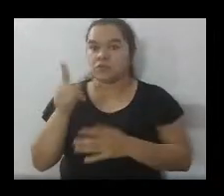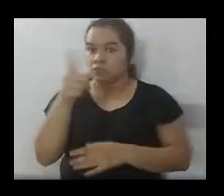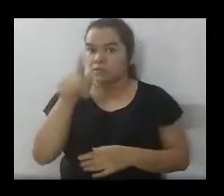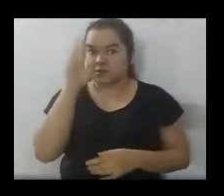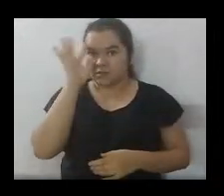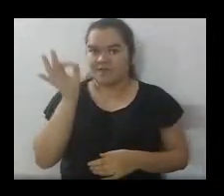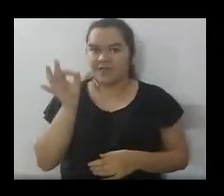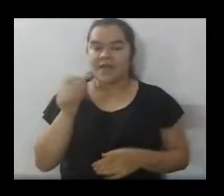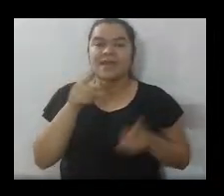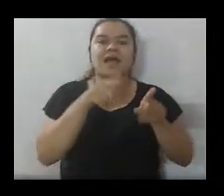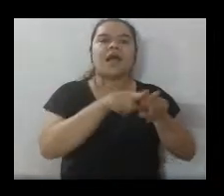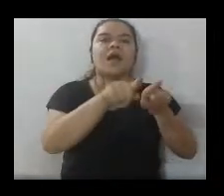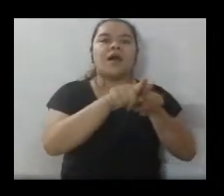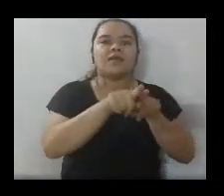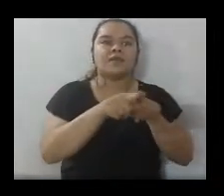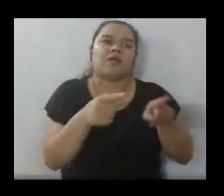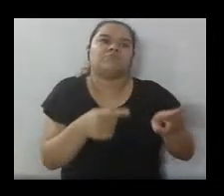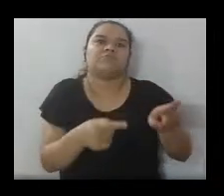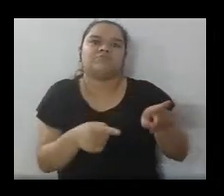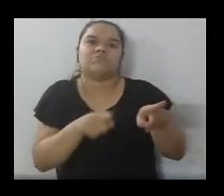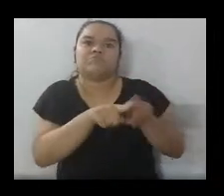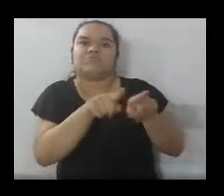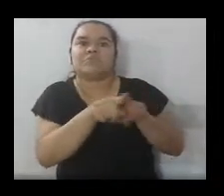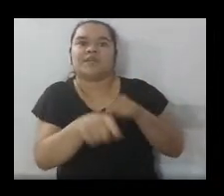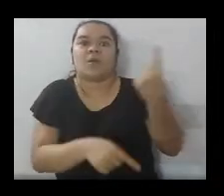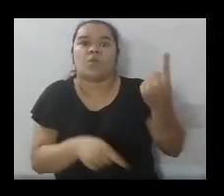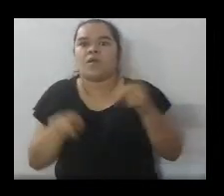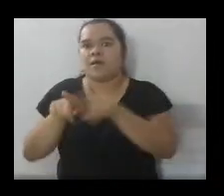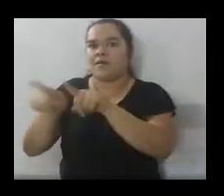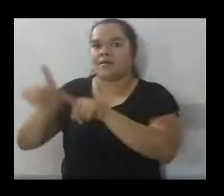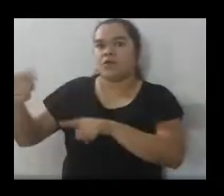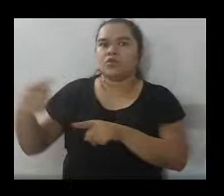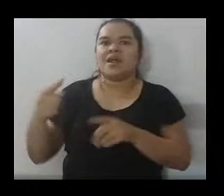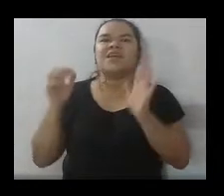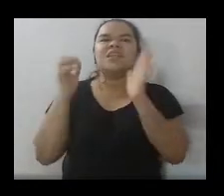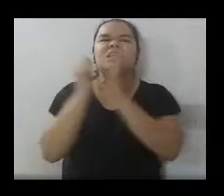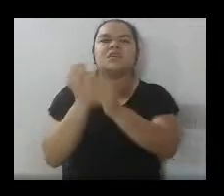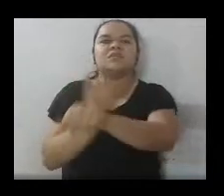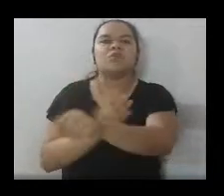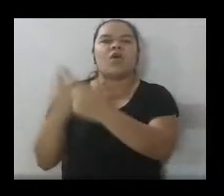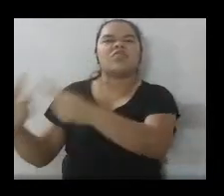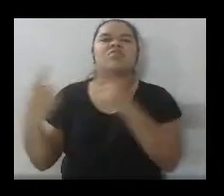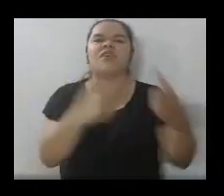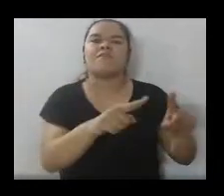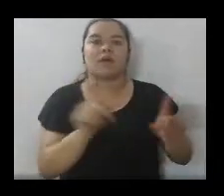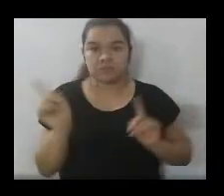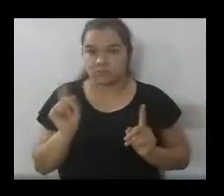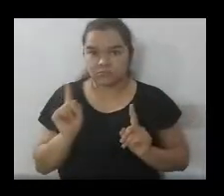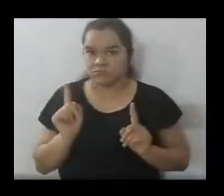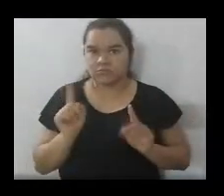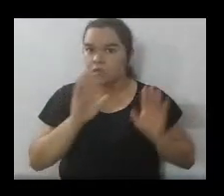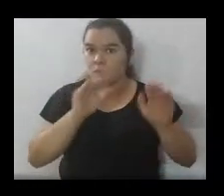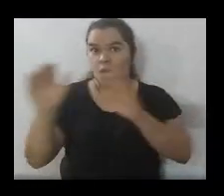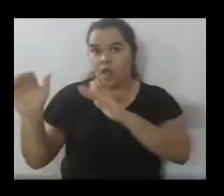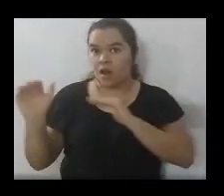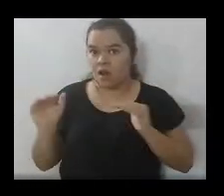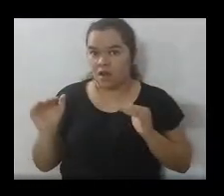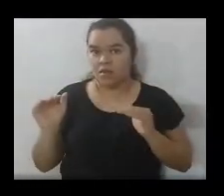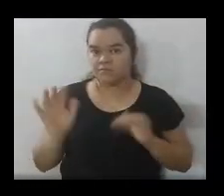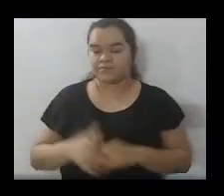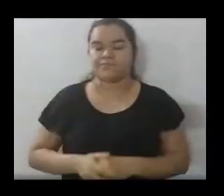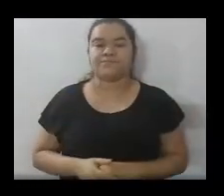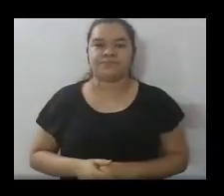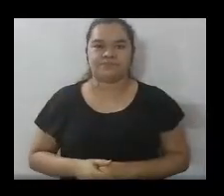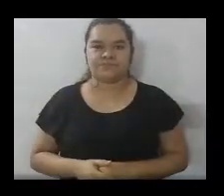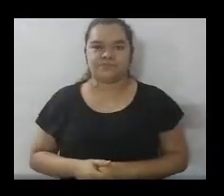haber diferencia entre inscribirse a una carrera u otra, sí a la hora de seleccionar, ¿no? Pero el proceso es el mismo.